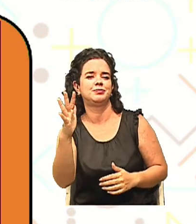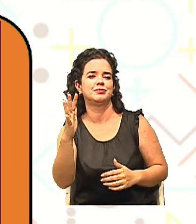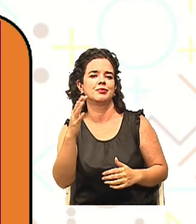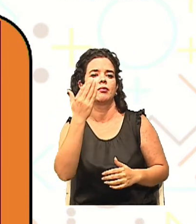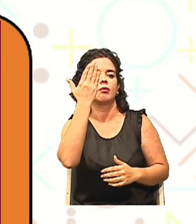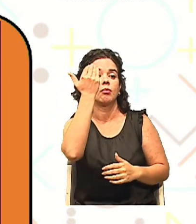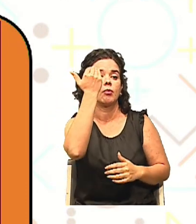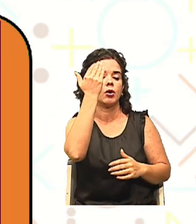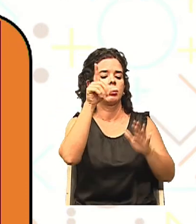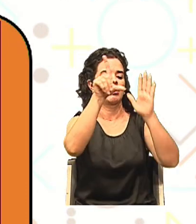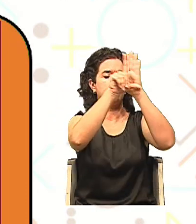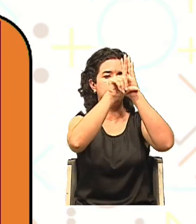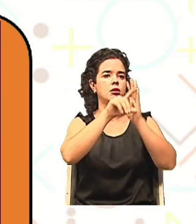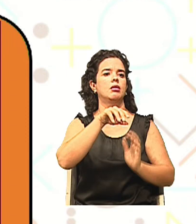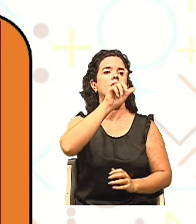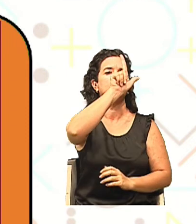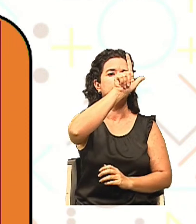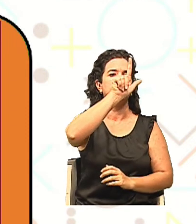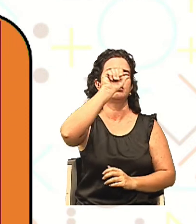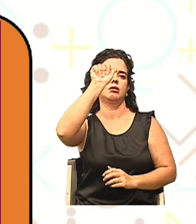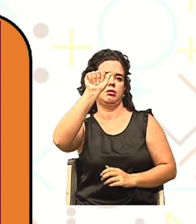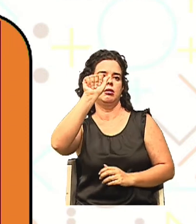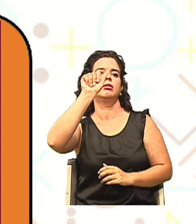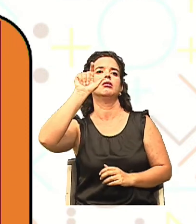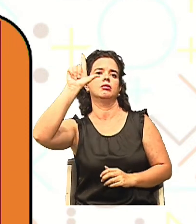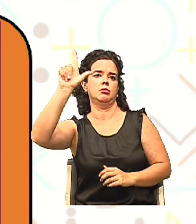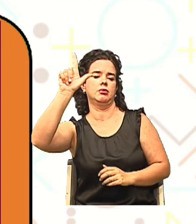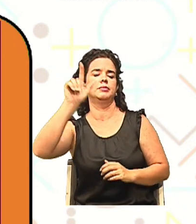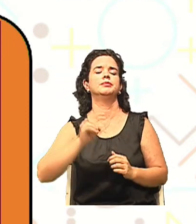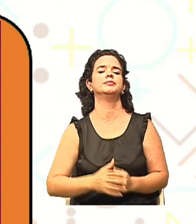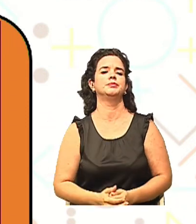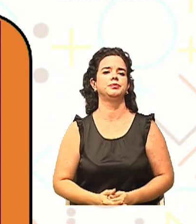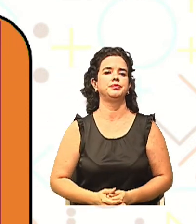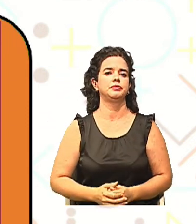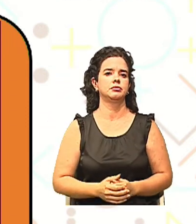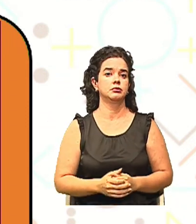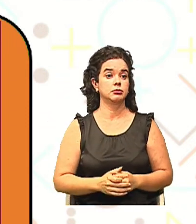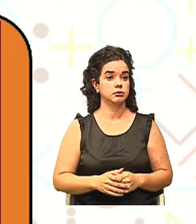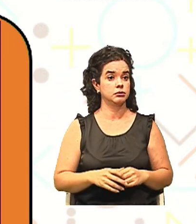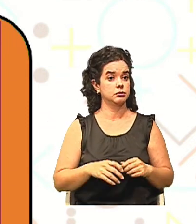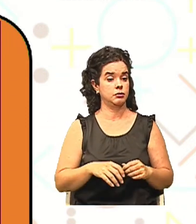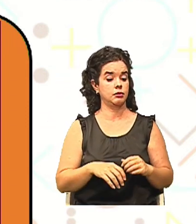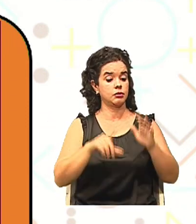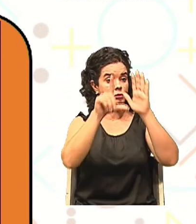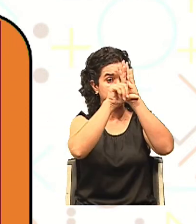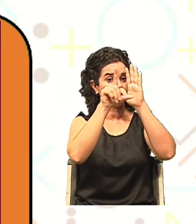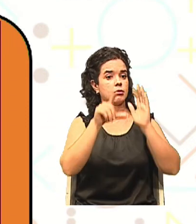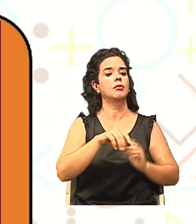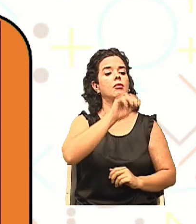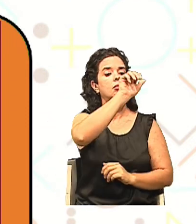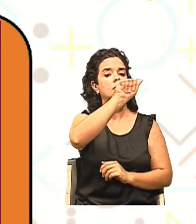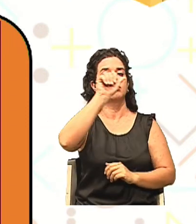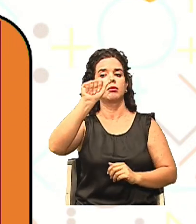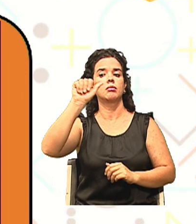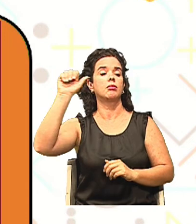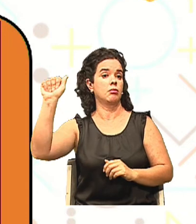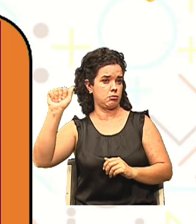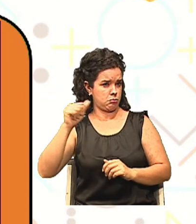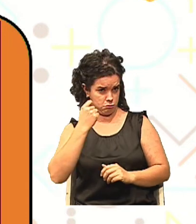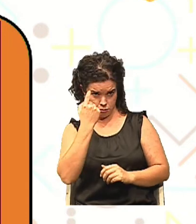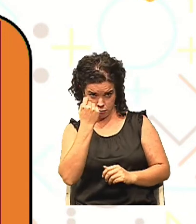el criterio lado, ángulo, lado. Y el criterio ángulo, ángulo, ángulo, ¿le quedó